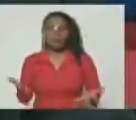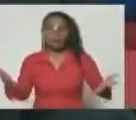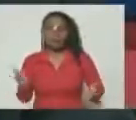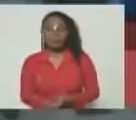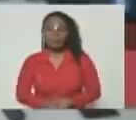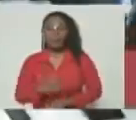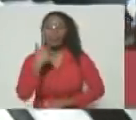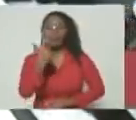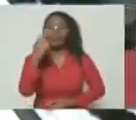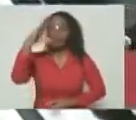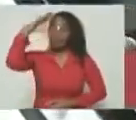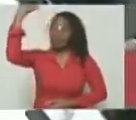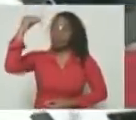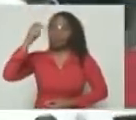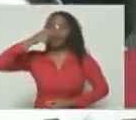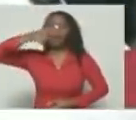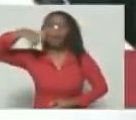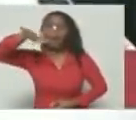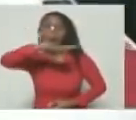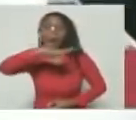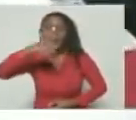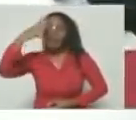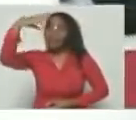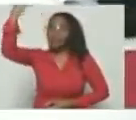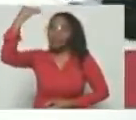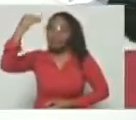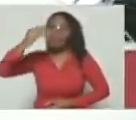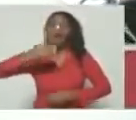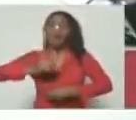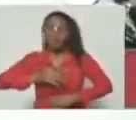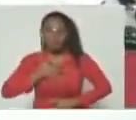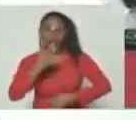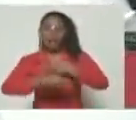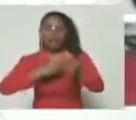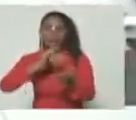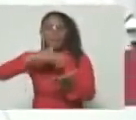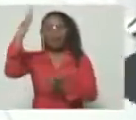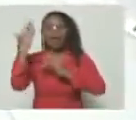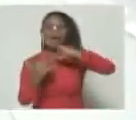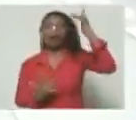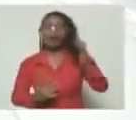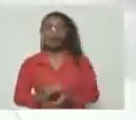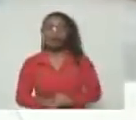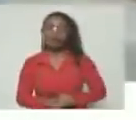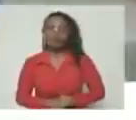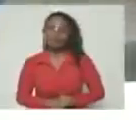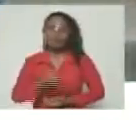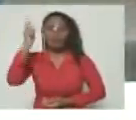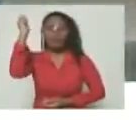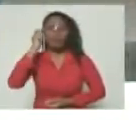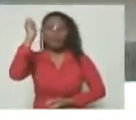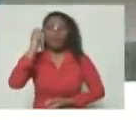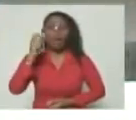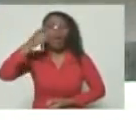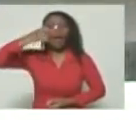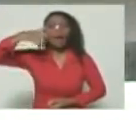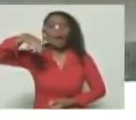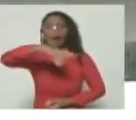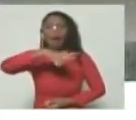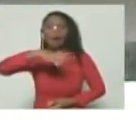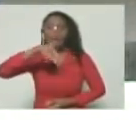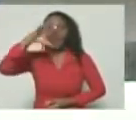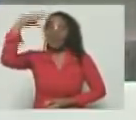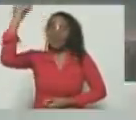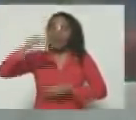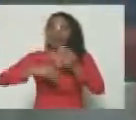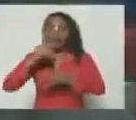Dicen que Dios y el pueblo de Dios es posible hacer milagros. Diputado Bertucci, el pueblo de Dios hace milagro con sus